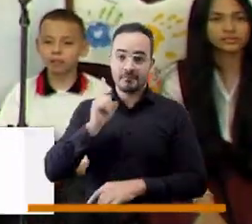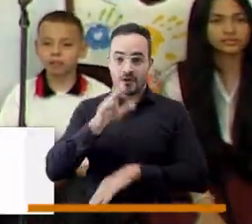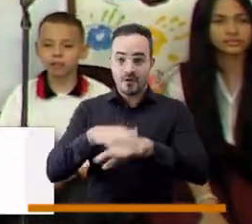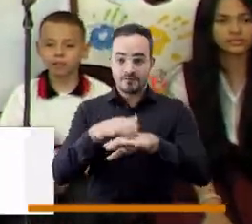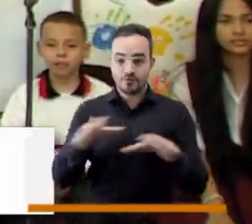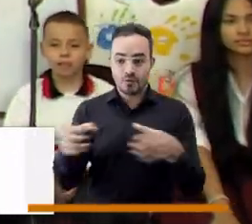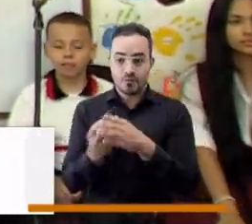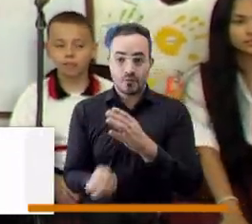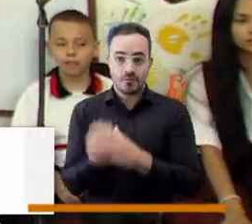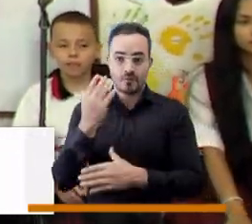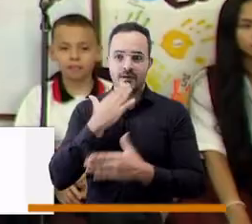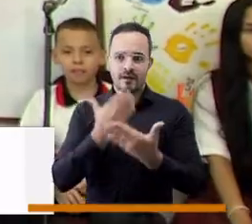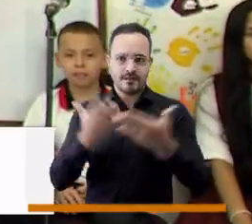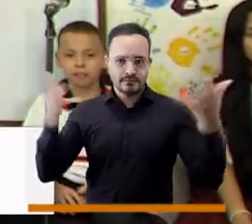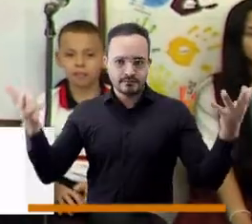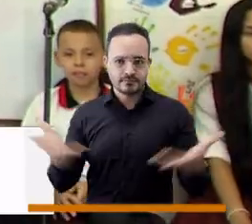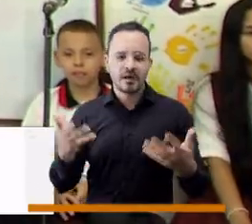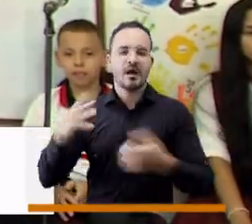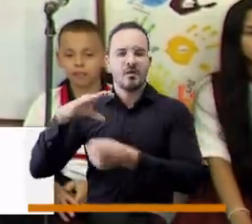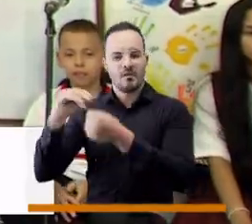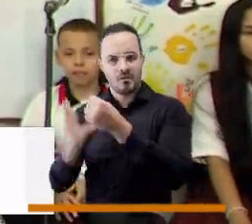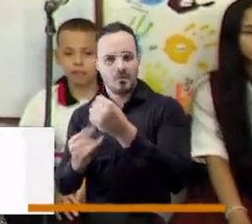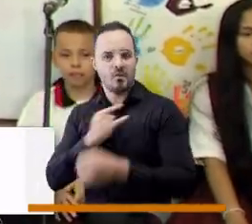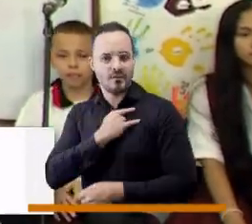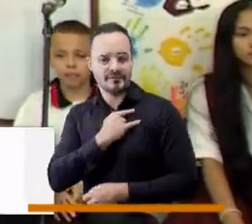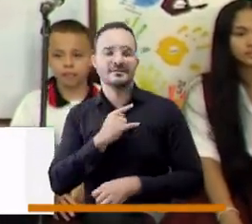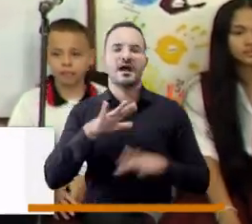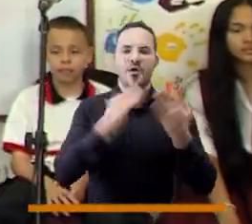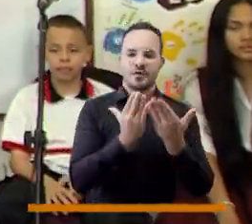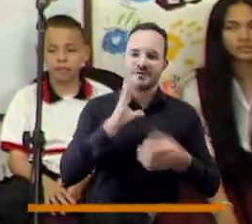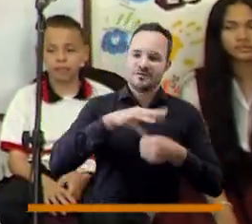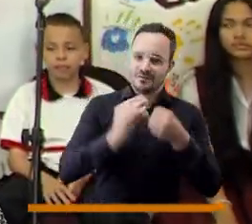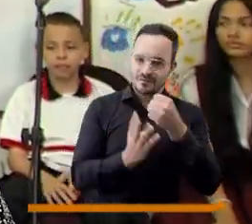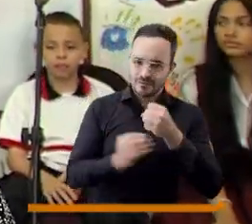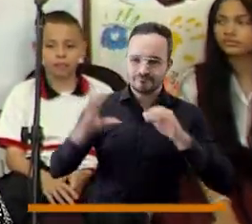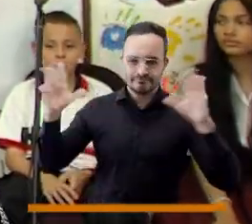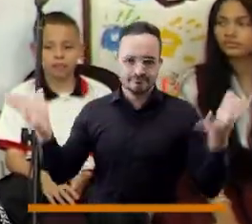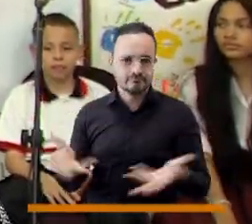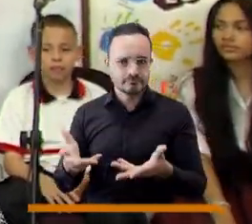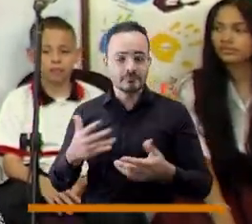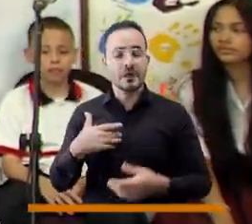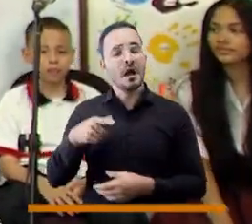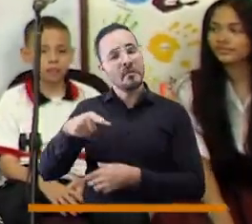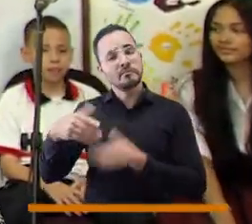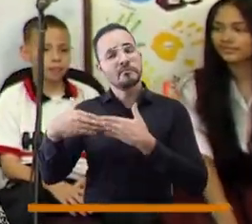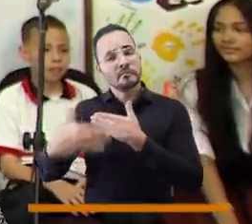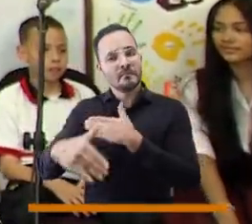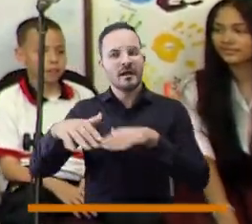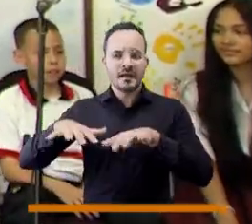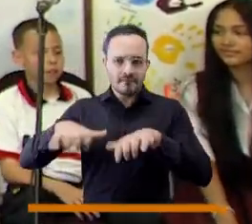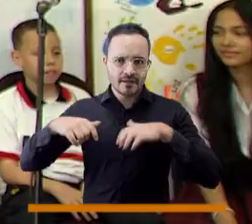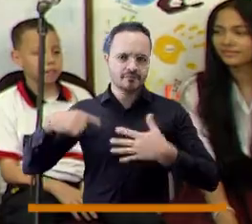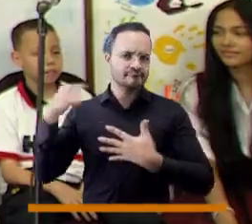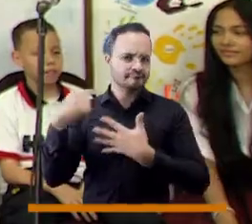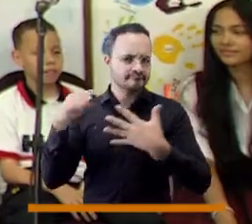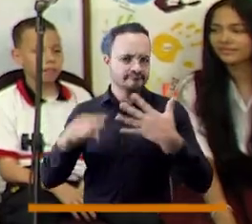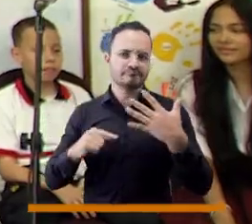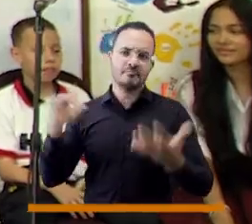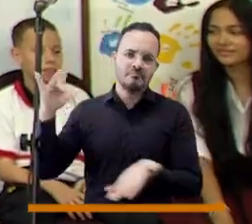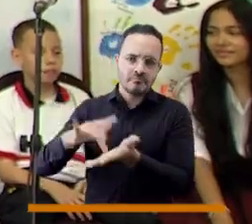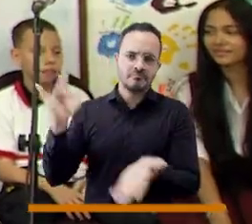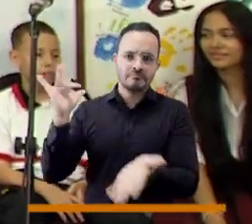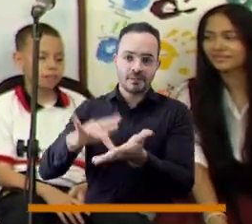colegio y de la Universidad Pontificia Bolivariana. Hace eventos institucionales como tal. Desde que yo estoy aquí